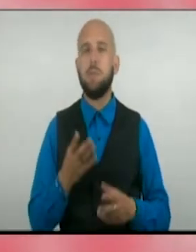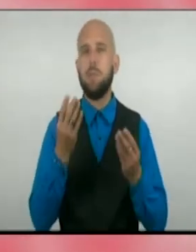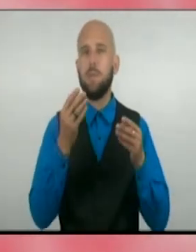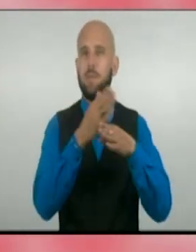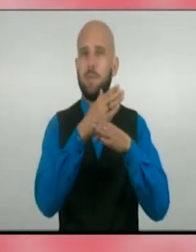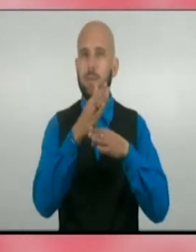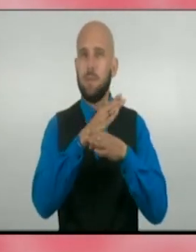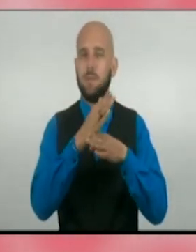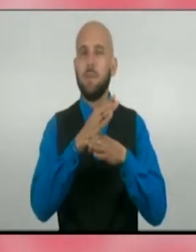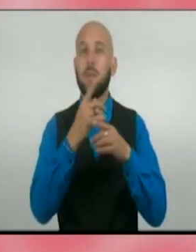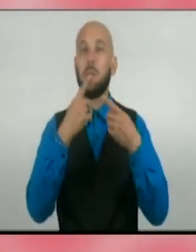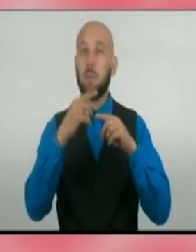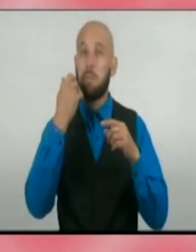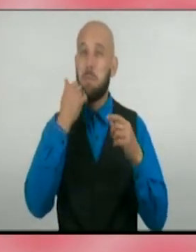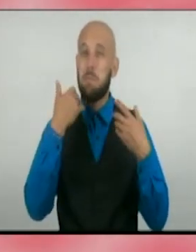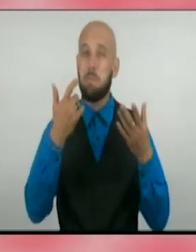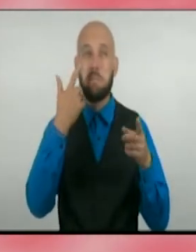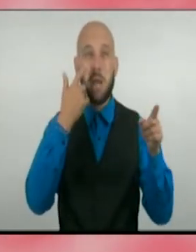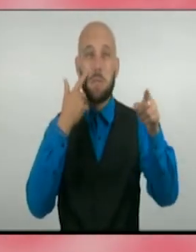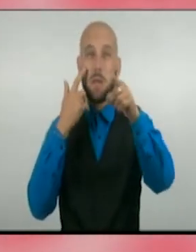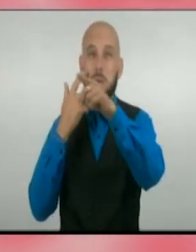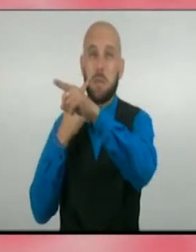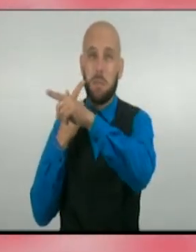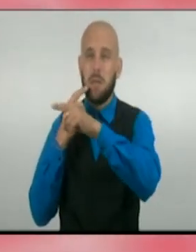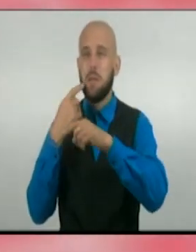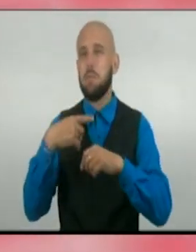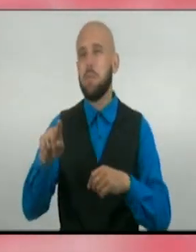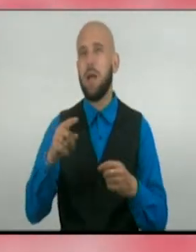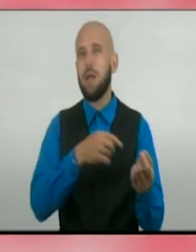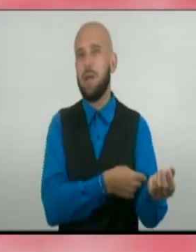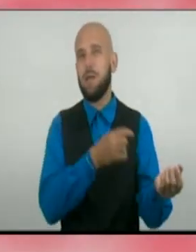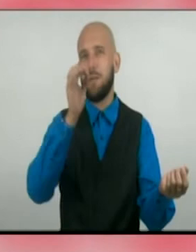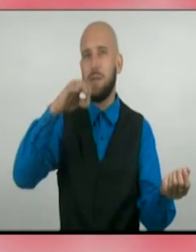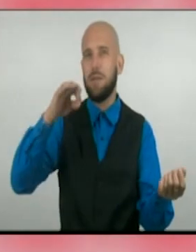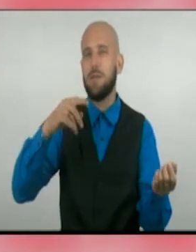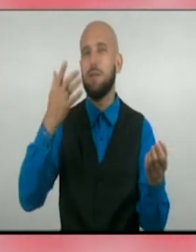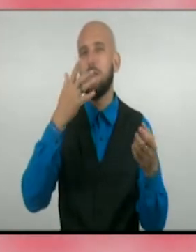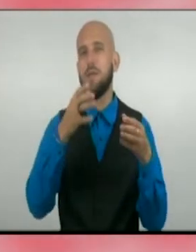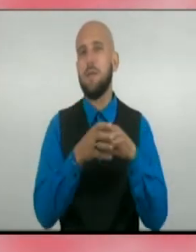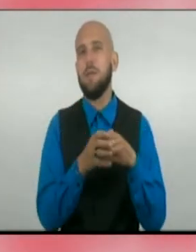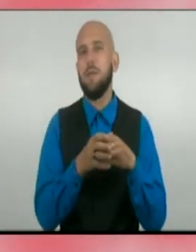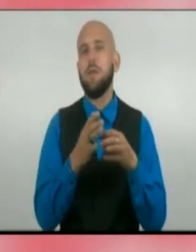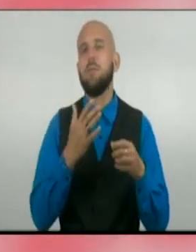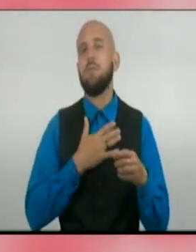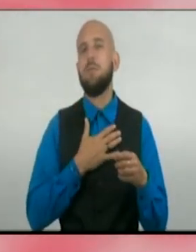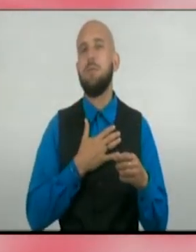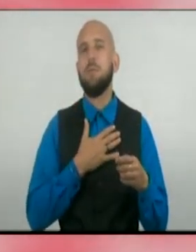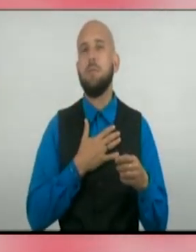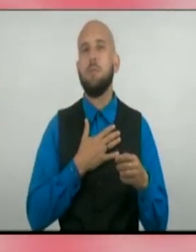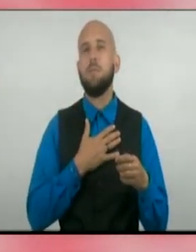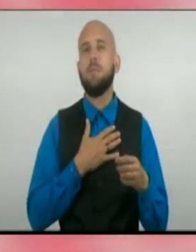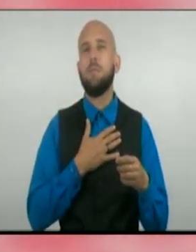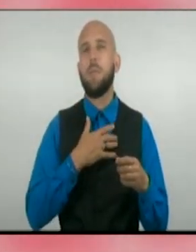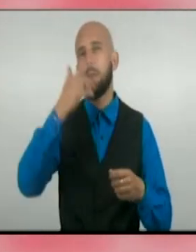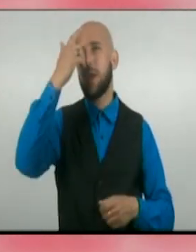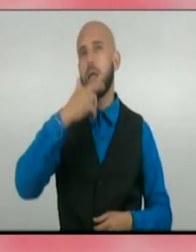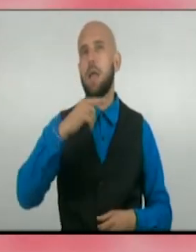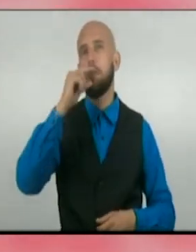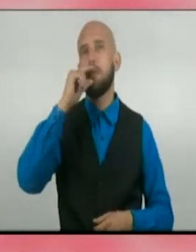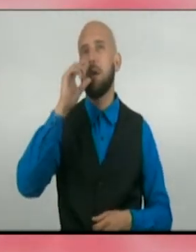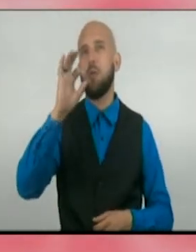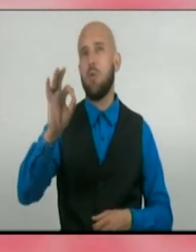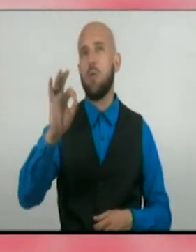pero destacan por su importancia a la hora de transfundir los grupos pertenecientes al sistema a veo